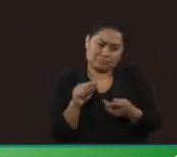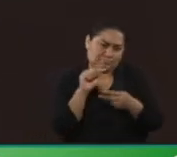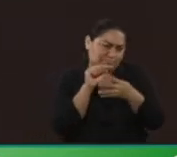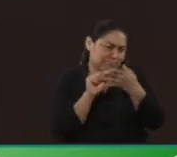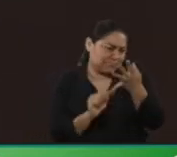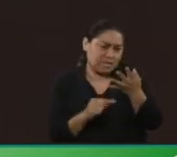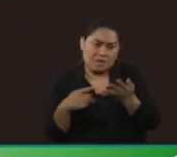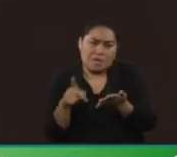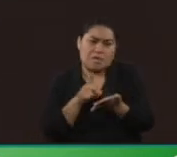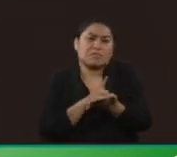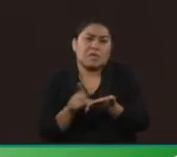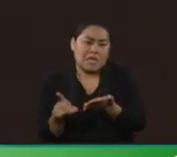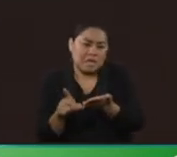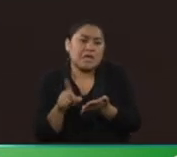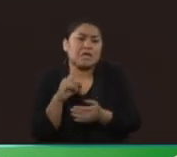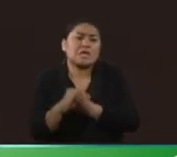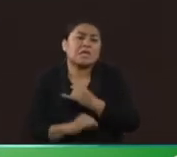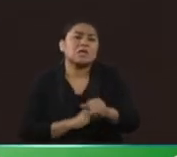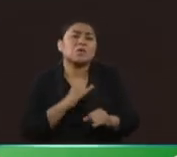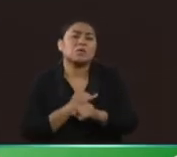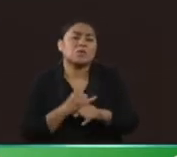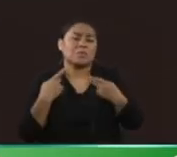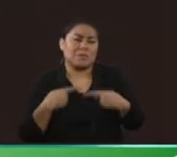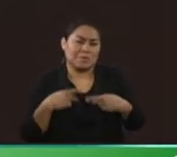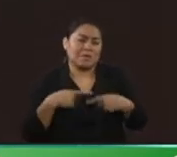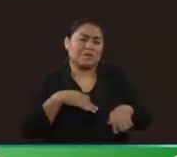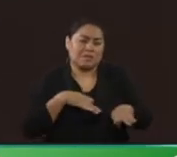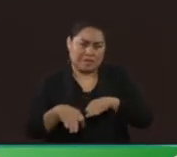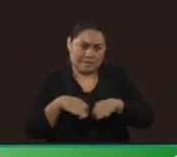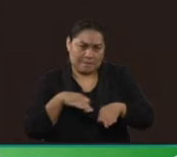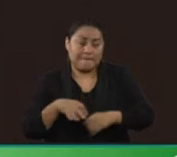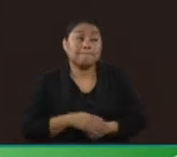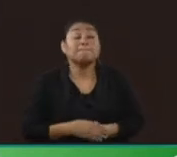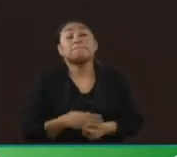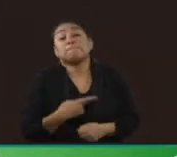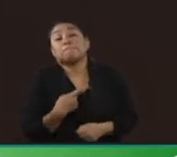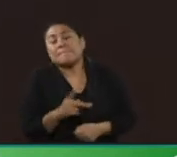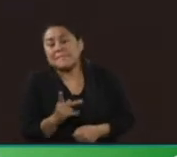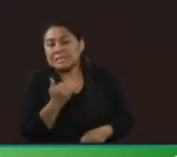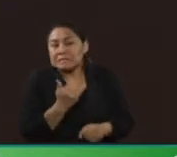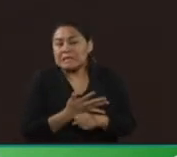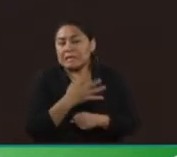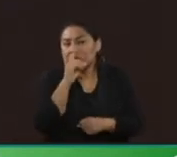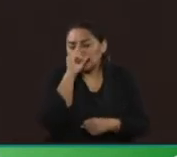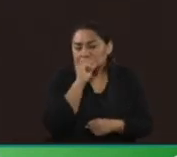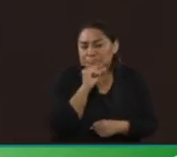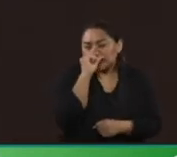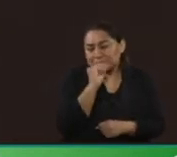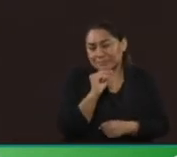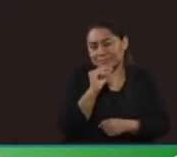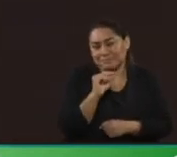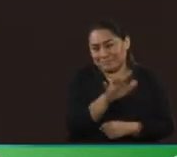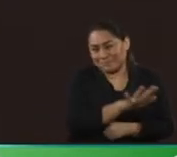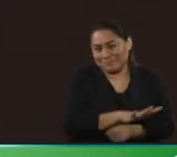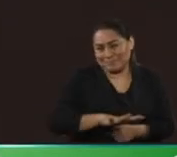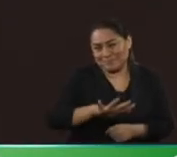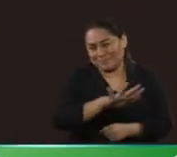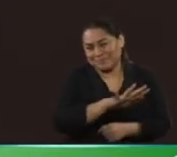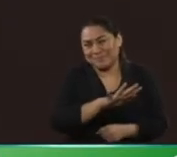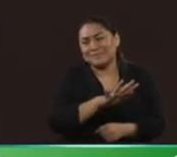protege el marco del derecho internacional del trabajo pero los obstáculos que interponían el corporativismo